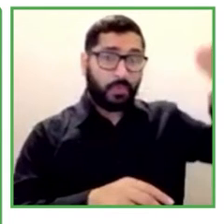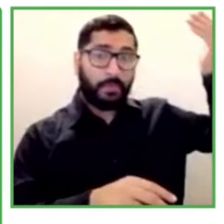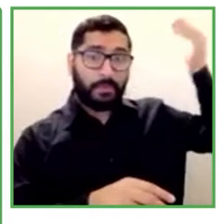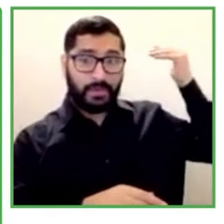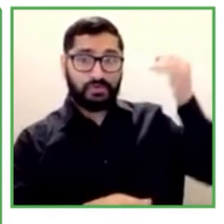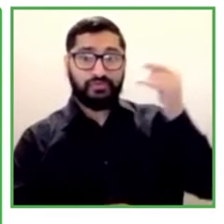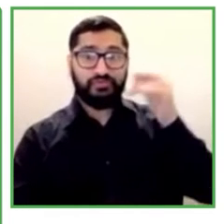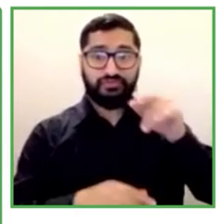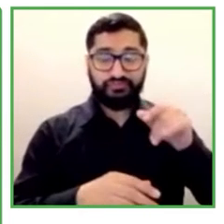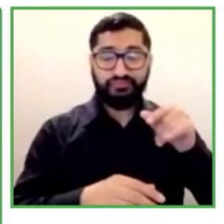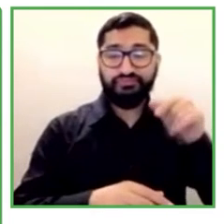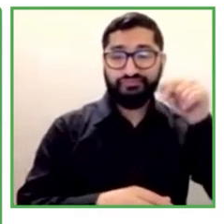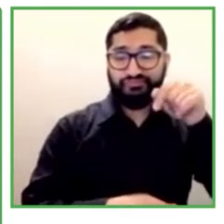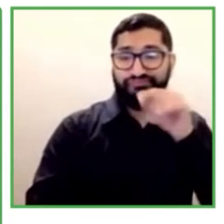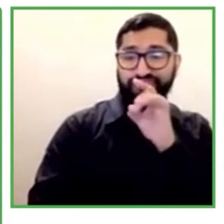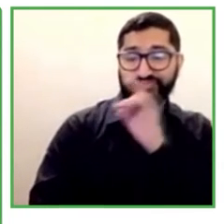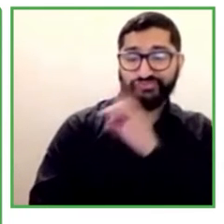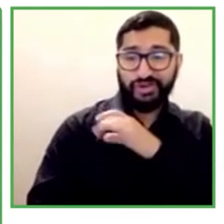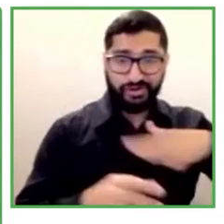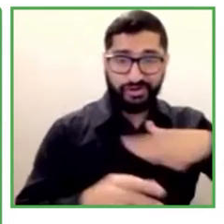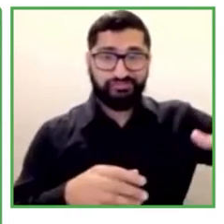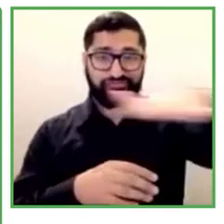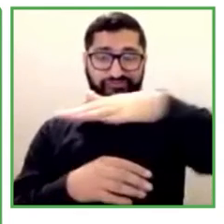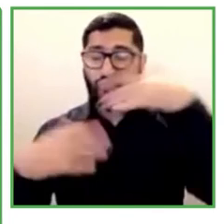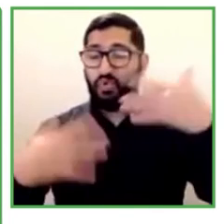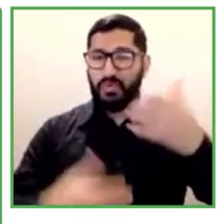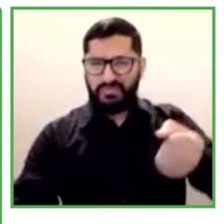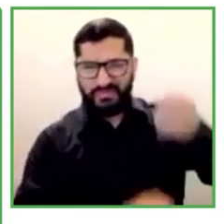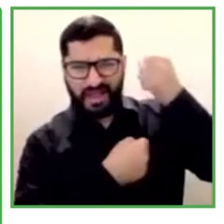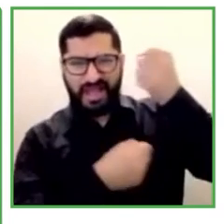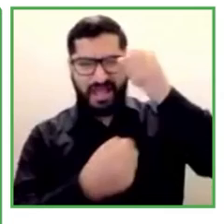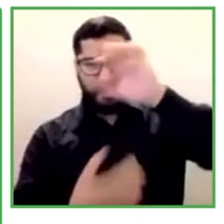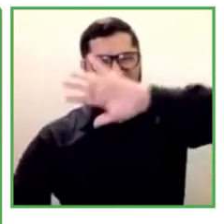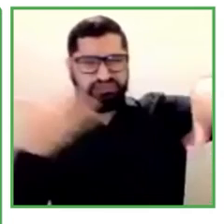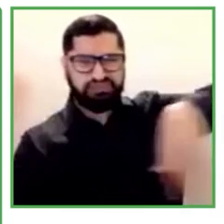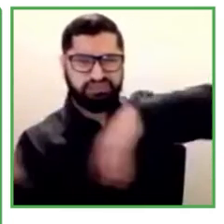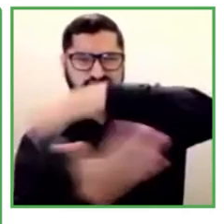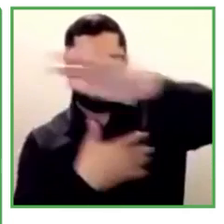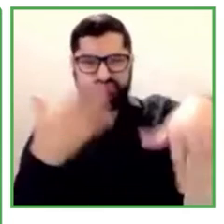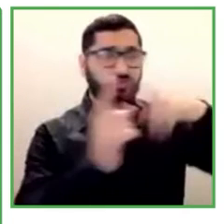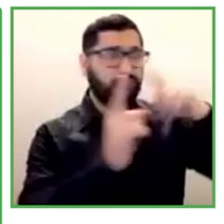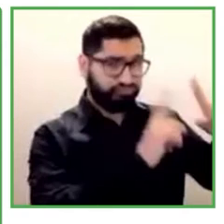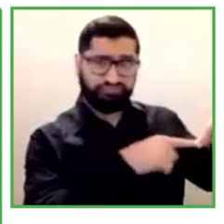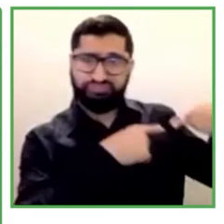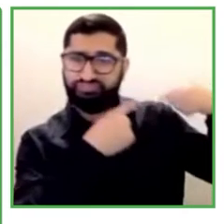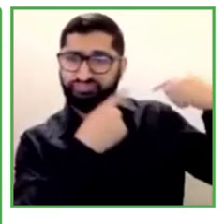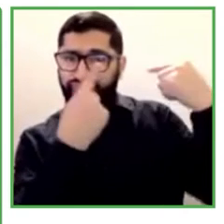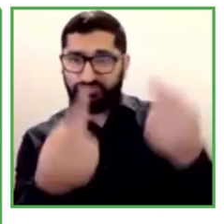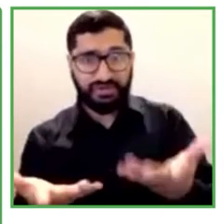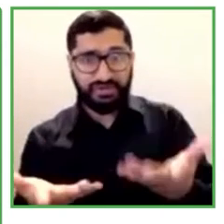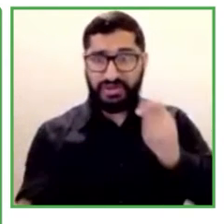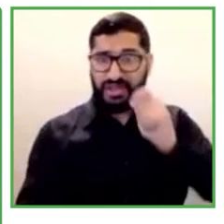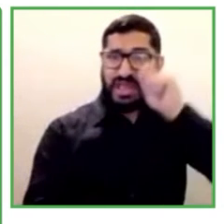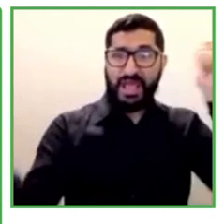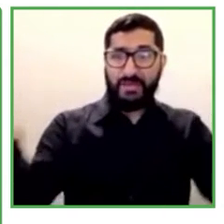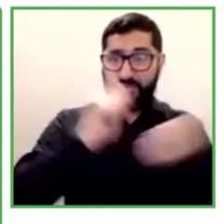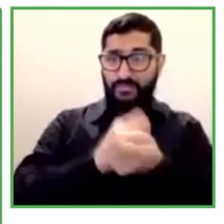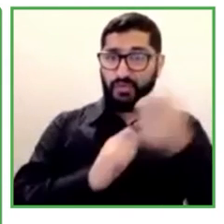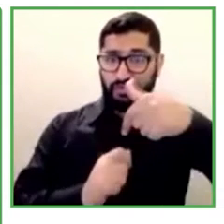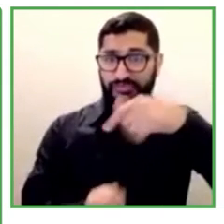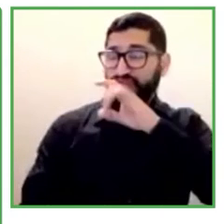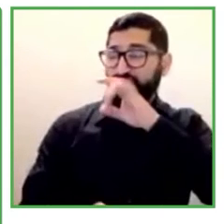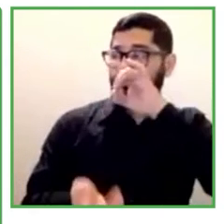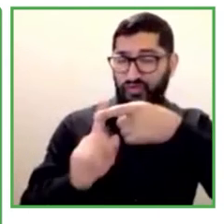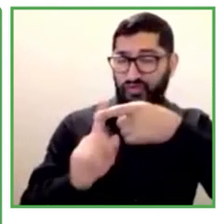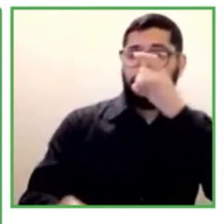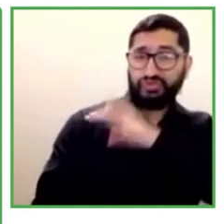estamos en el fondo en ella y que ha implicado cambios para nuestro país. Y con el contexto de la pandemia, que todos conocemos,